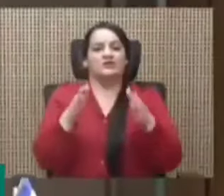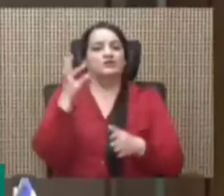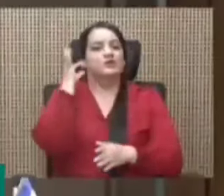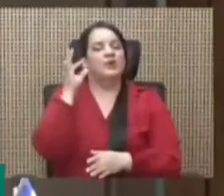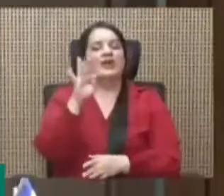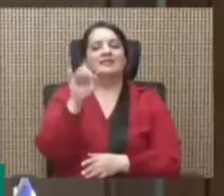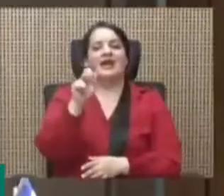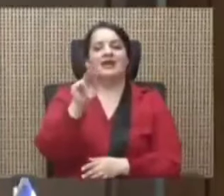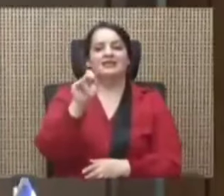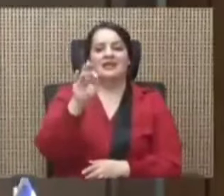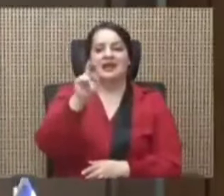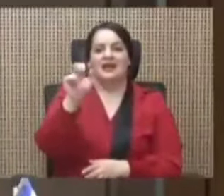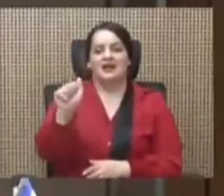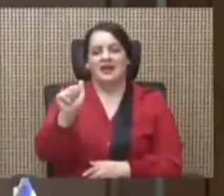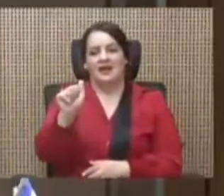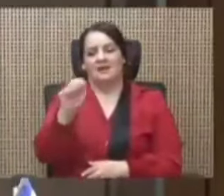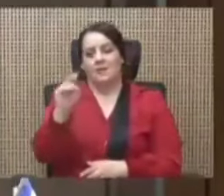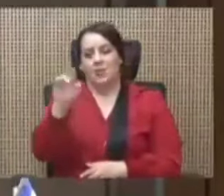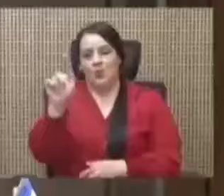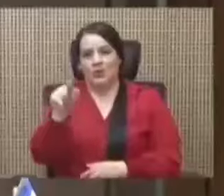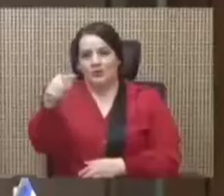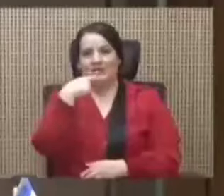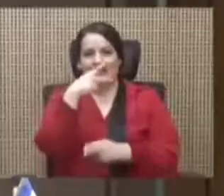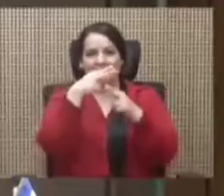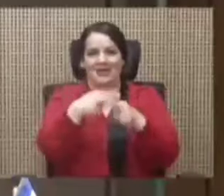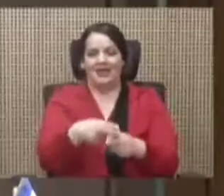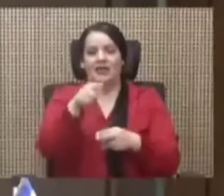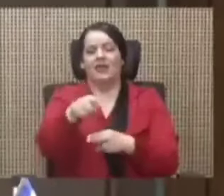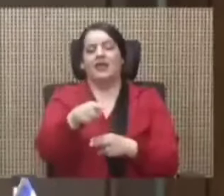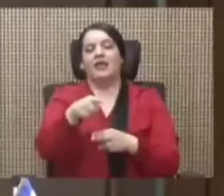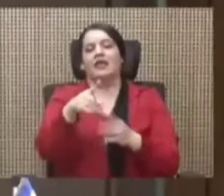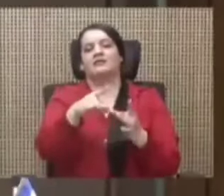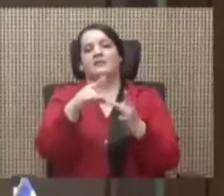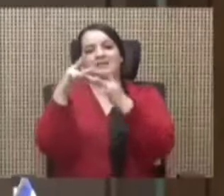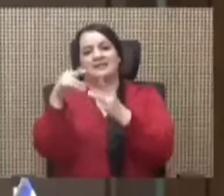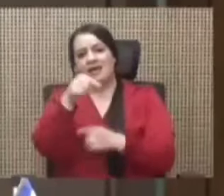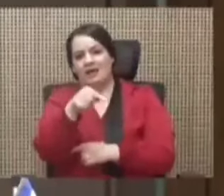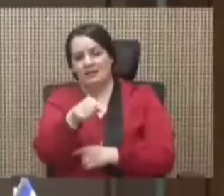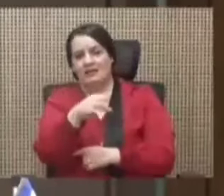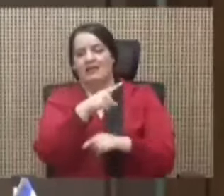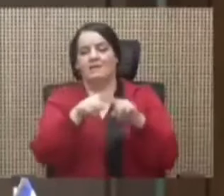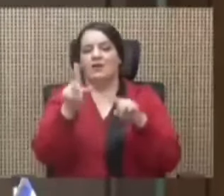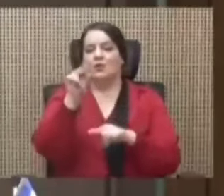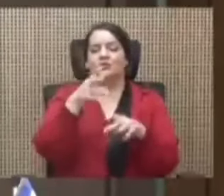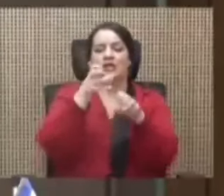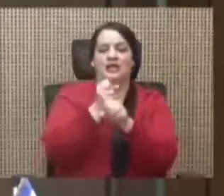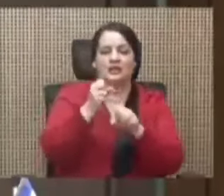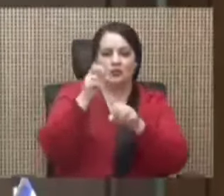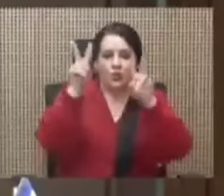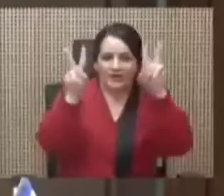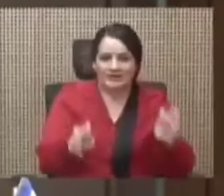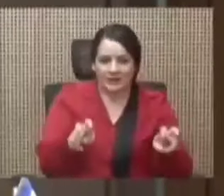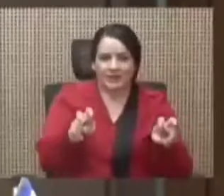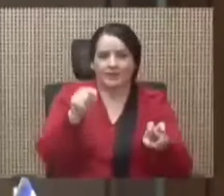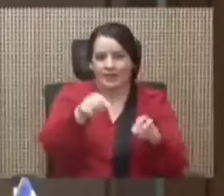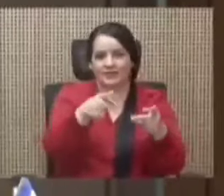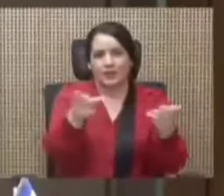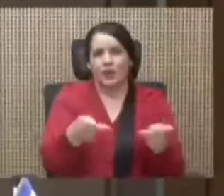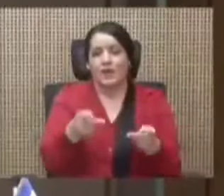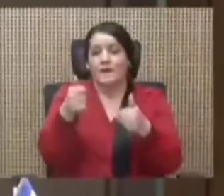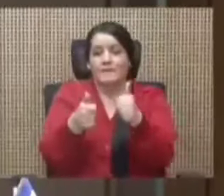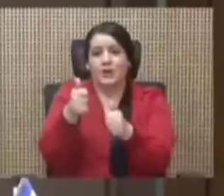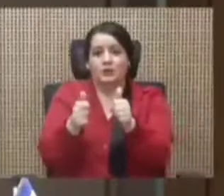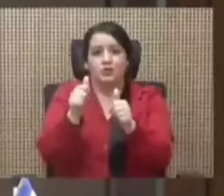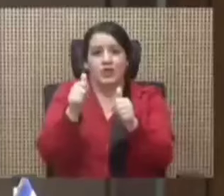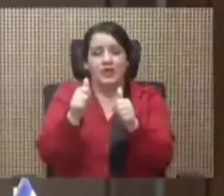llaman defensora especial, no se le hizo entrevista ni examen para dicho puesto, pese a que existía varios candidatos que querían concursar para este